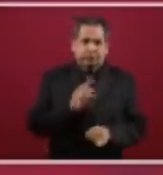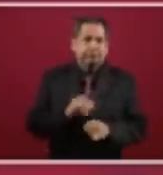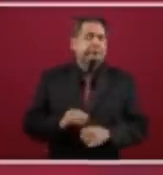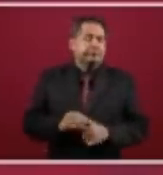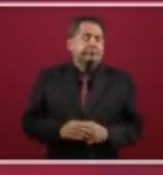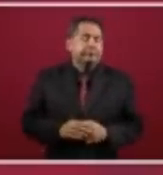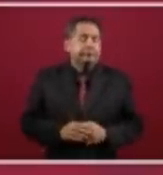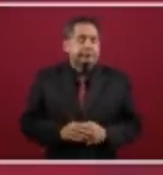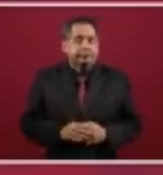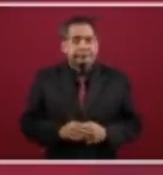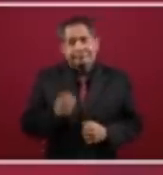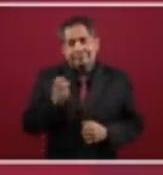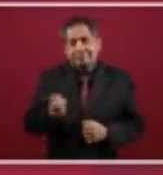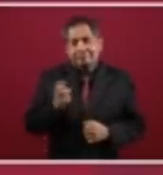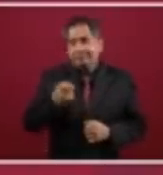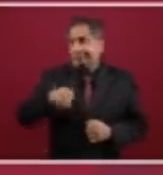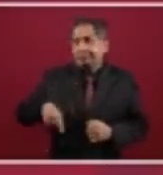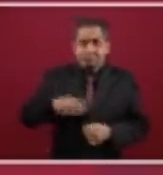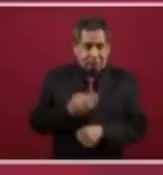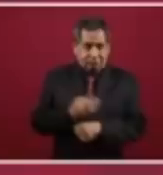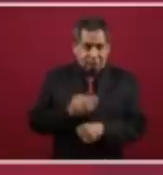Parte del atraso que tenemos